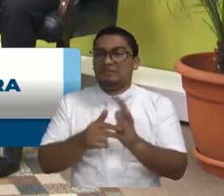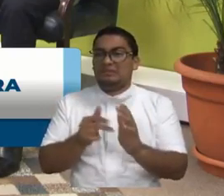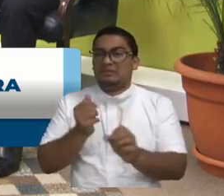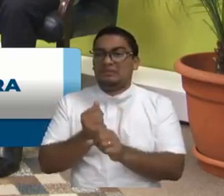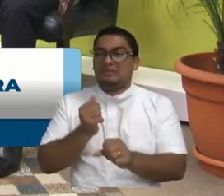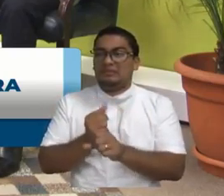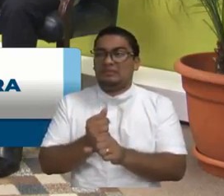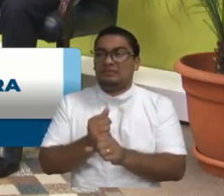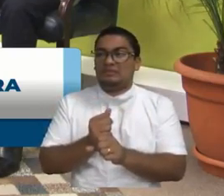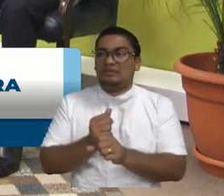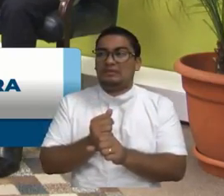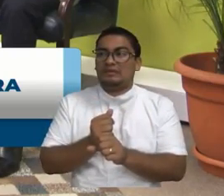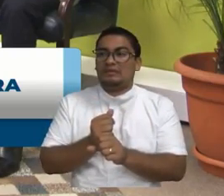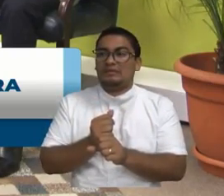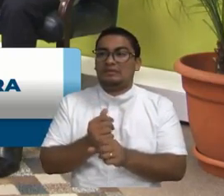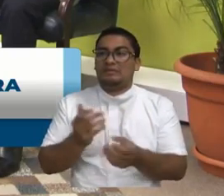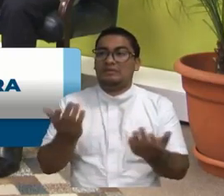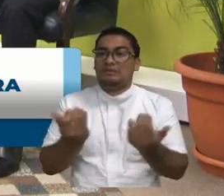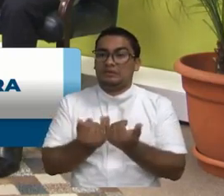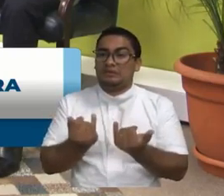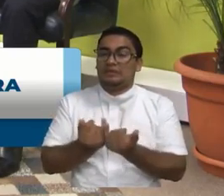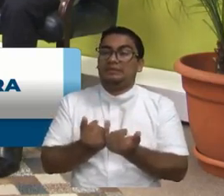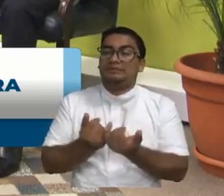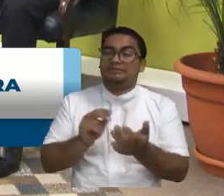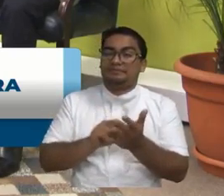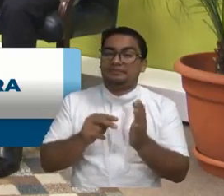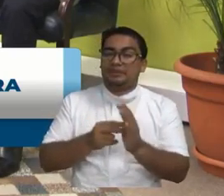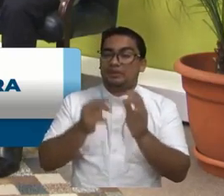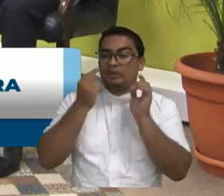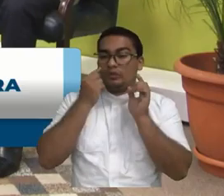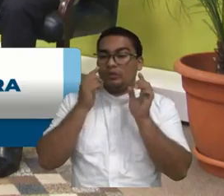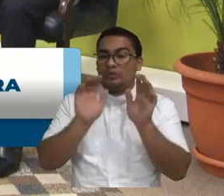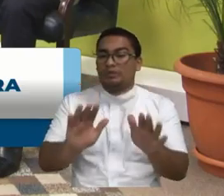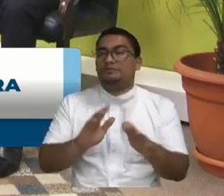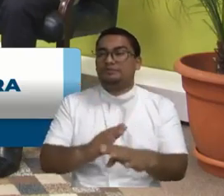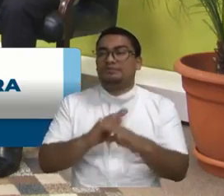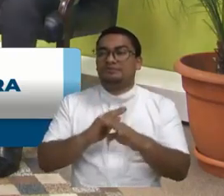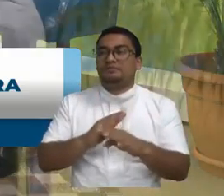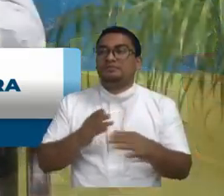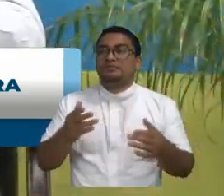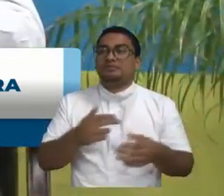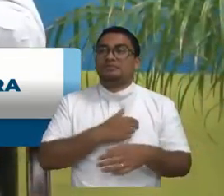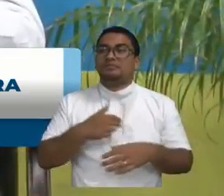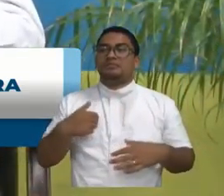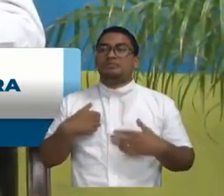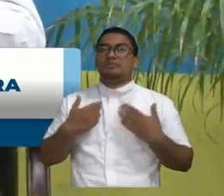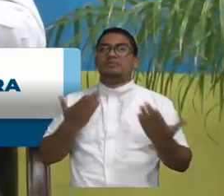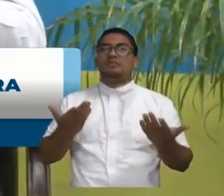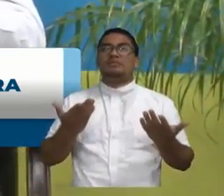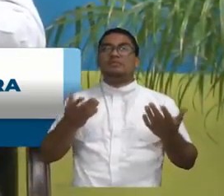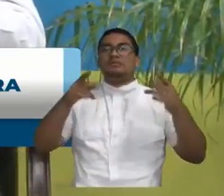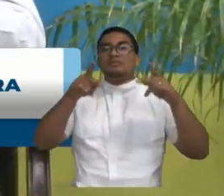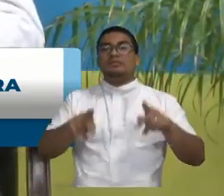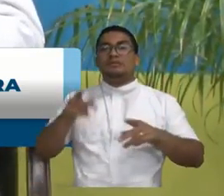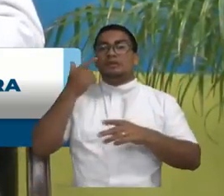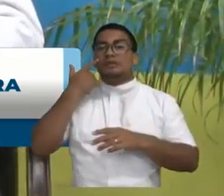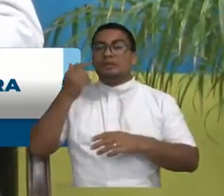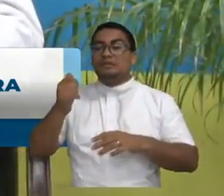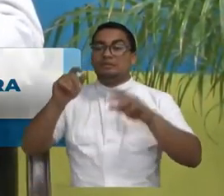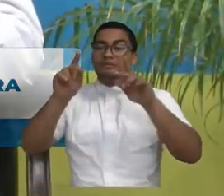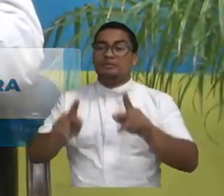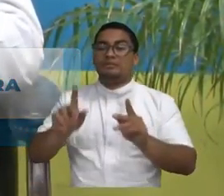y lo van aislando de la sociedad. ¿Ya? Y entonces, eso es lo que queremos evitar nosotros. Entonces, ¿qué es lo que va a reconocer la población en un paciente con